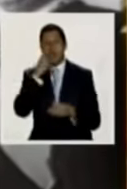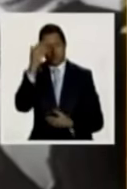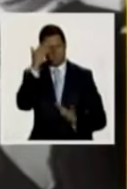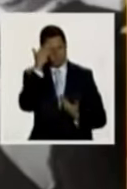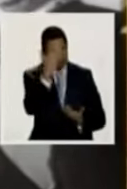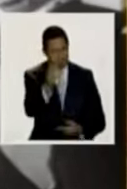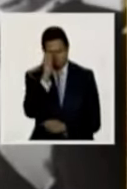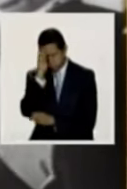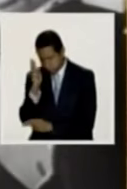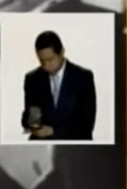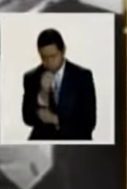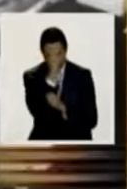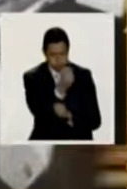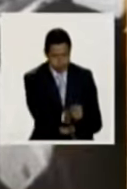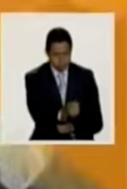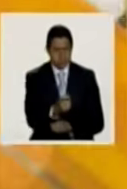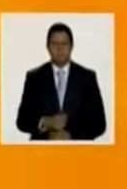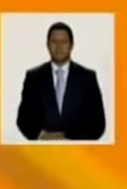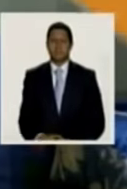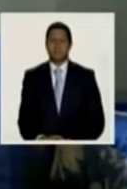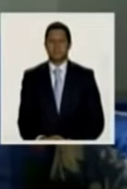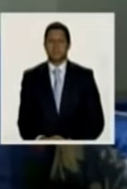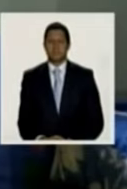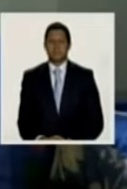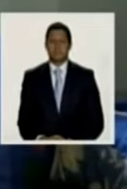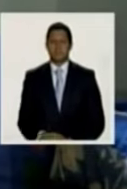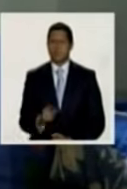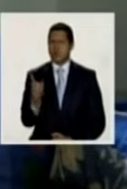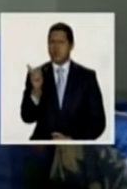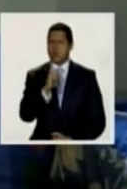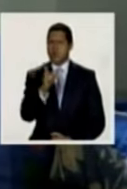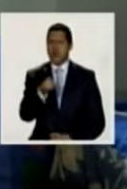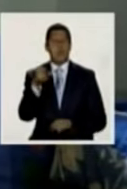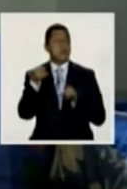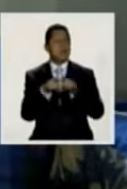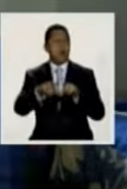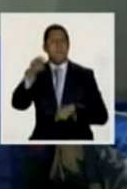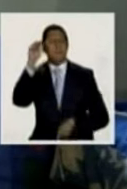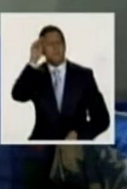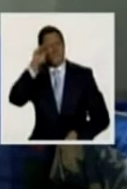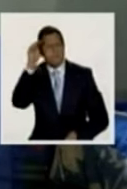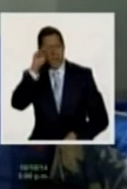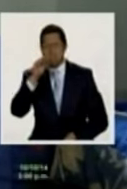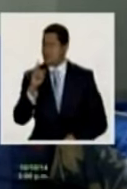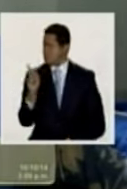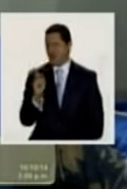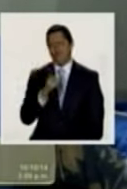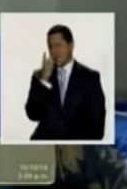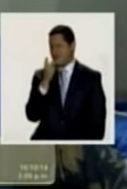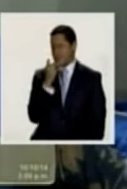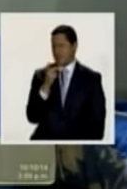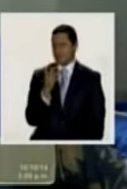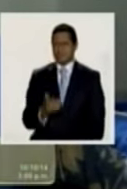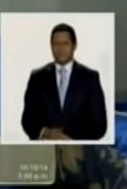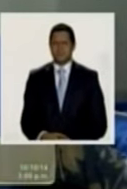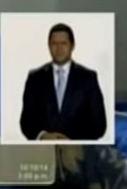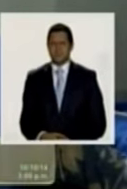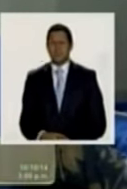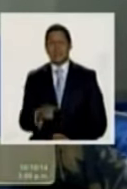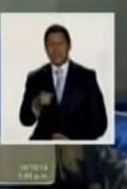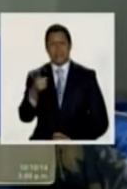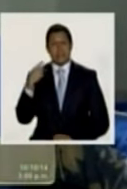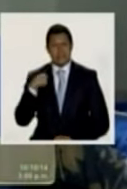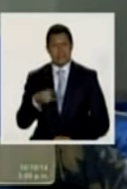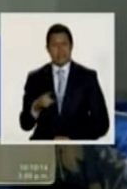saludo respetuosamente. No era sino un maestro, no era un político, pero